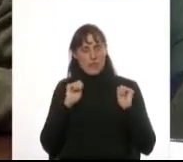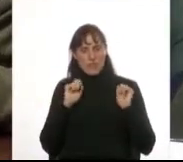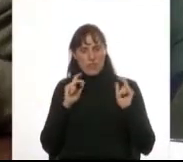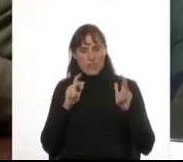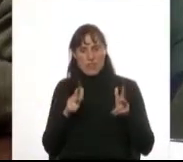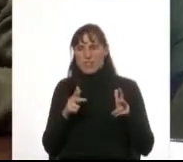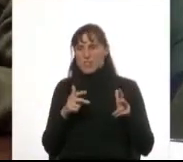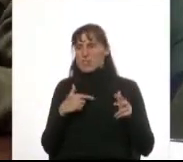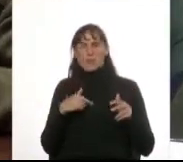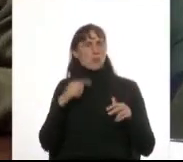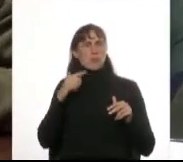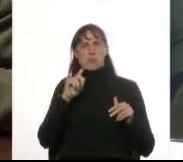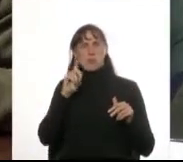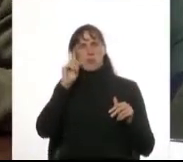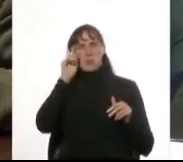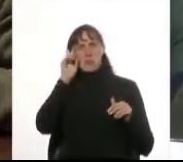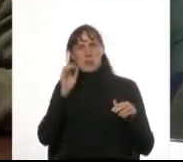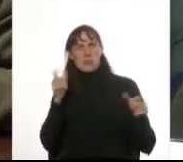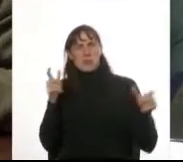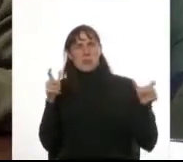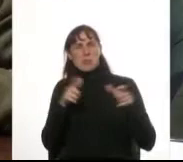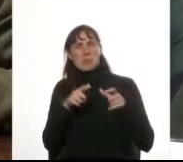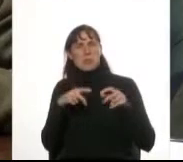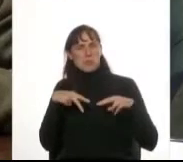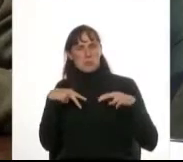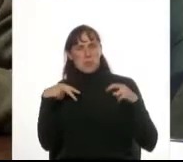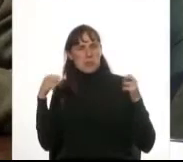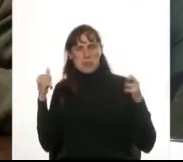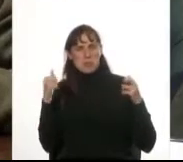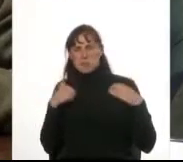no creo en las comisiones investigadoras,